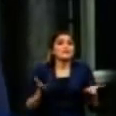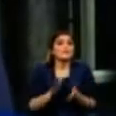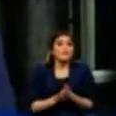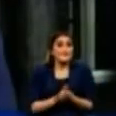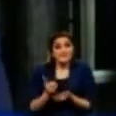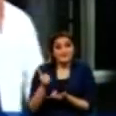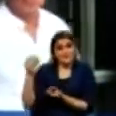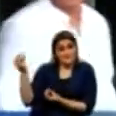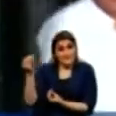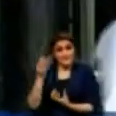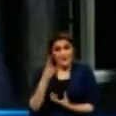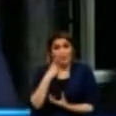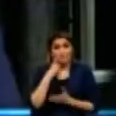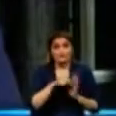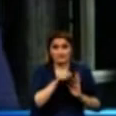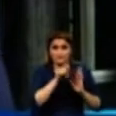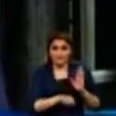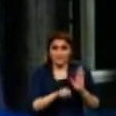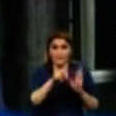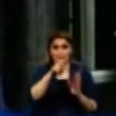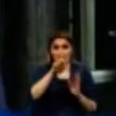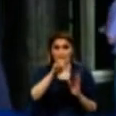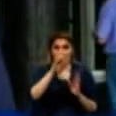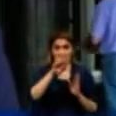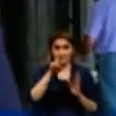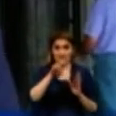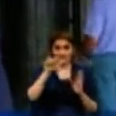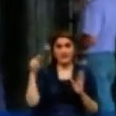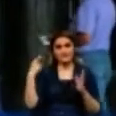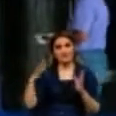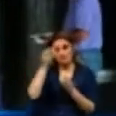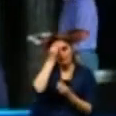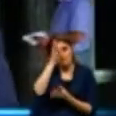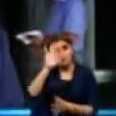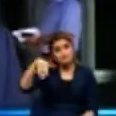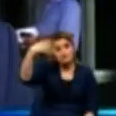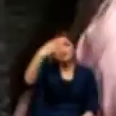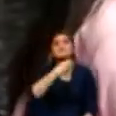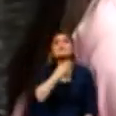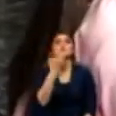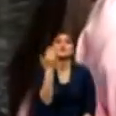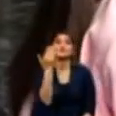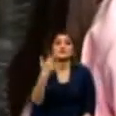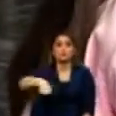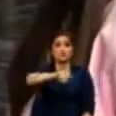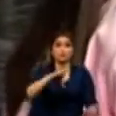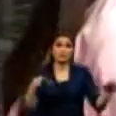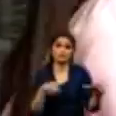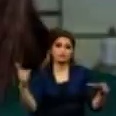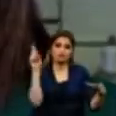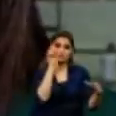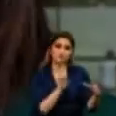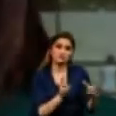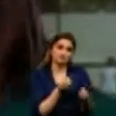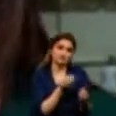una confirmación del perito Mesa y esperamos tenerlo en la comisión tentativamente para el 14 de agosto. Para ello proponen que el